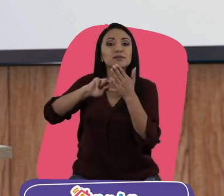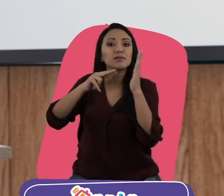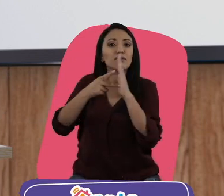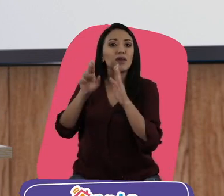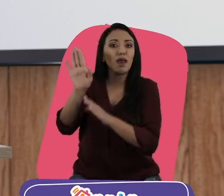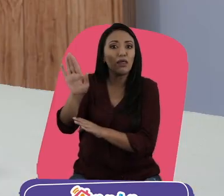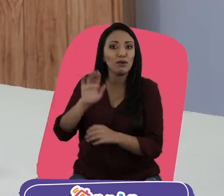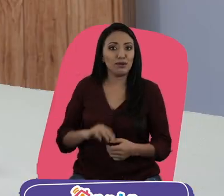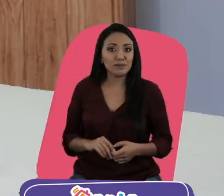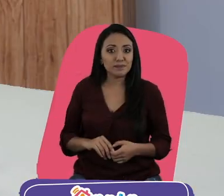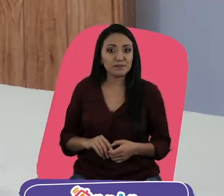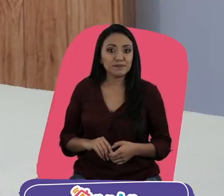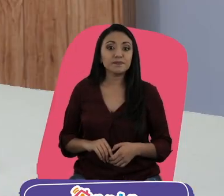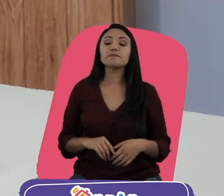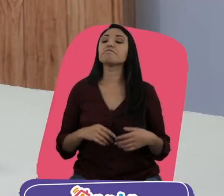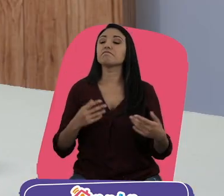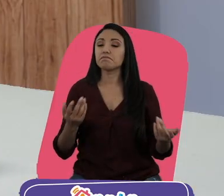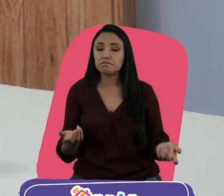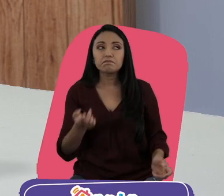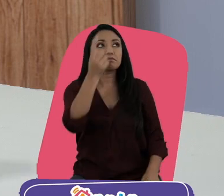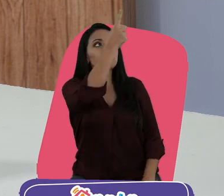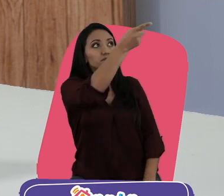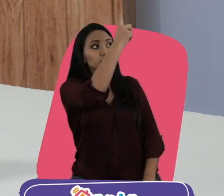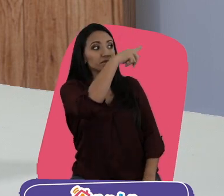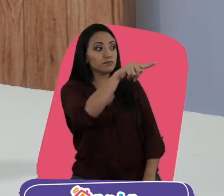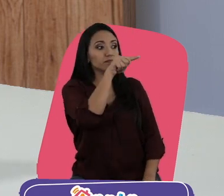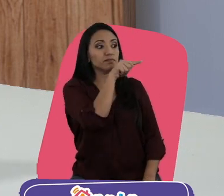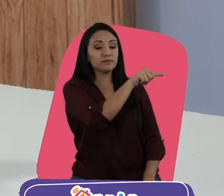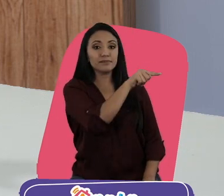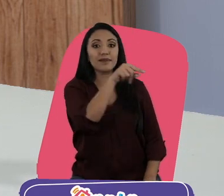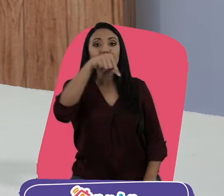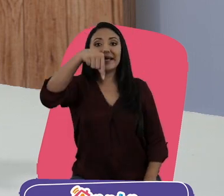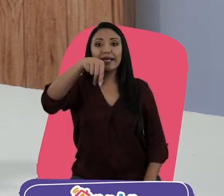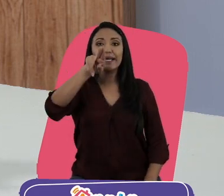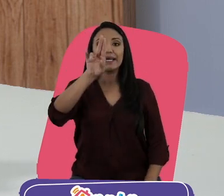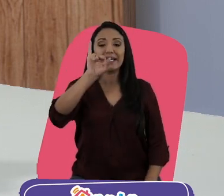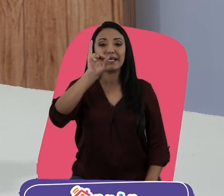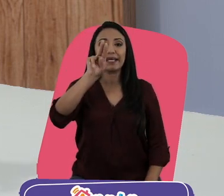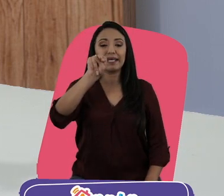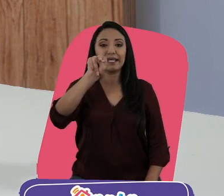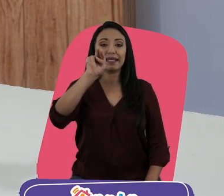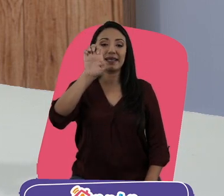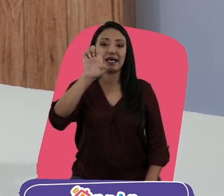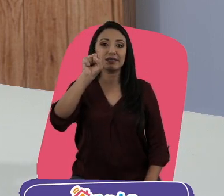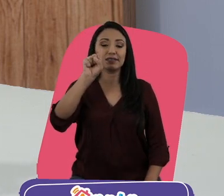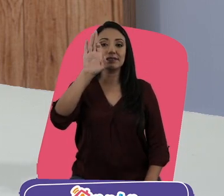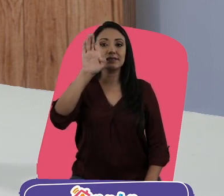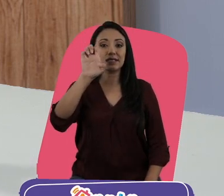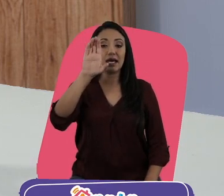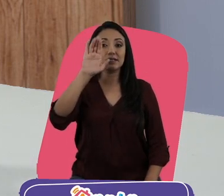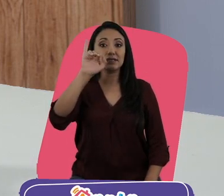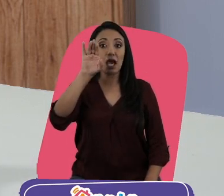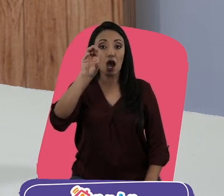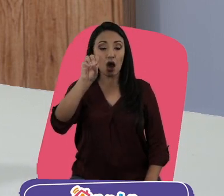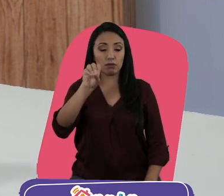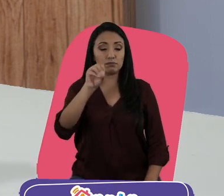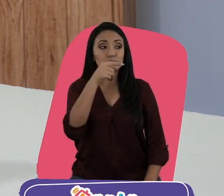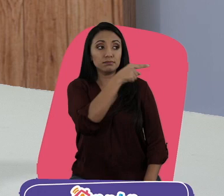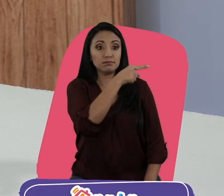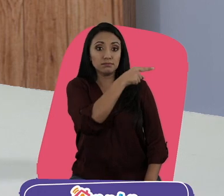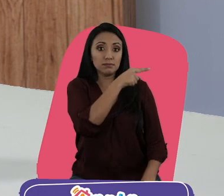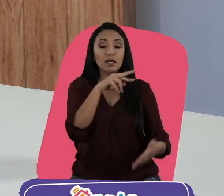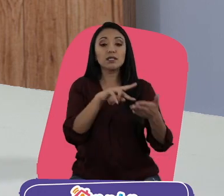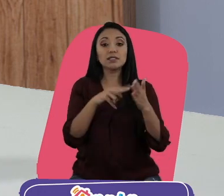Roja. ¿Qué es el lenguaje kinestésico? El lenguaje kinestésico es la forma como las personas